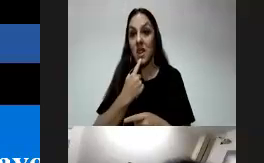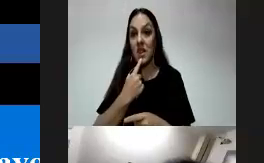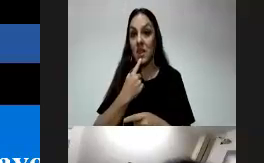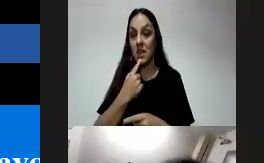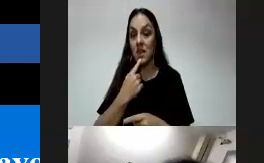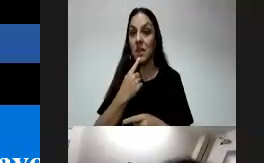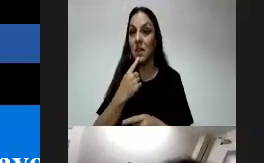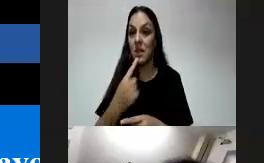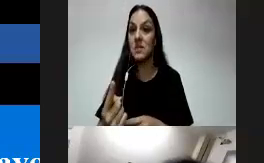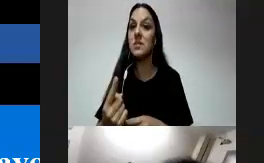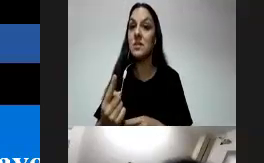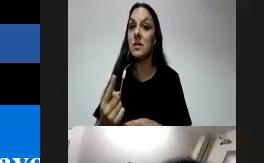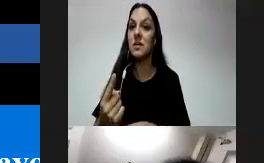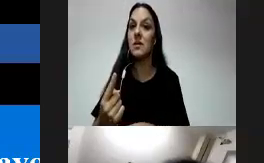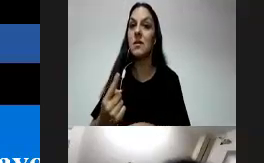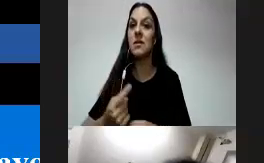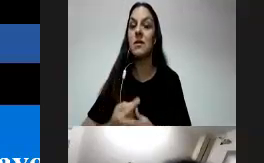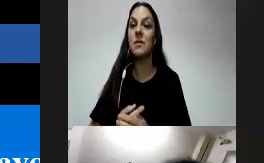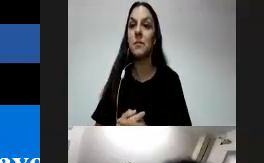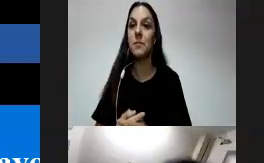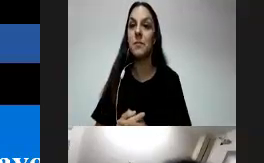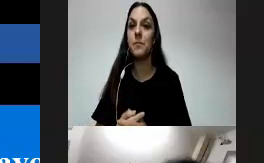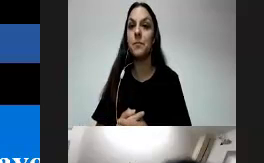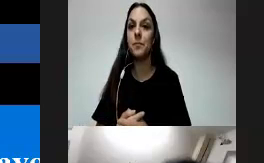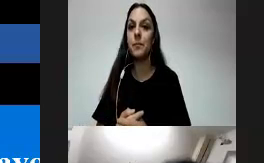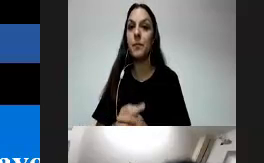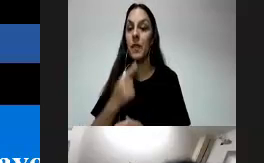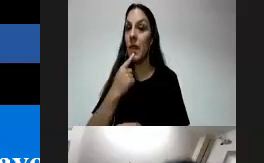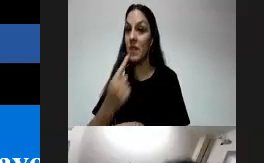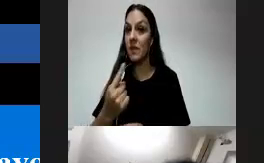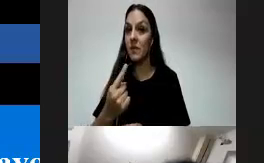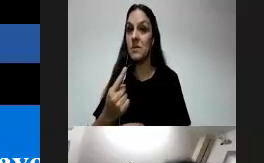de Apelaciones en lo contencioso administrativo federal, Sala Quinto